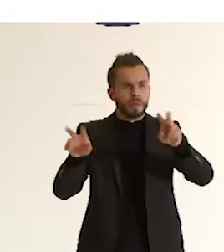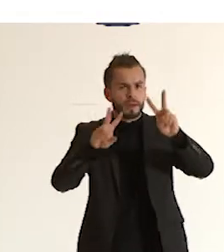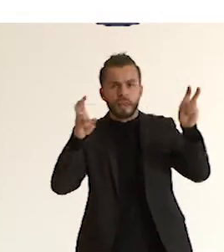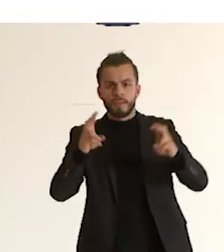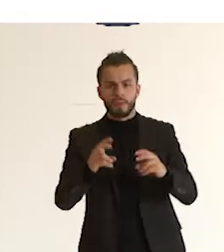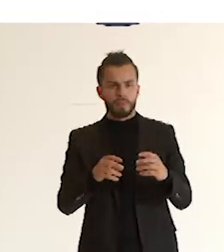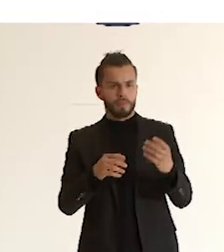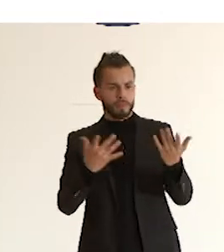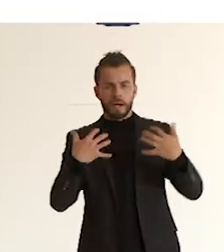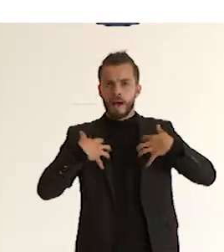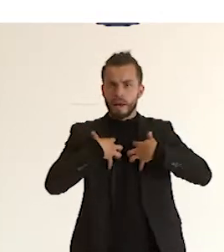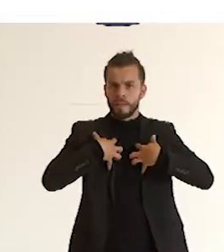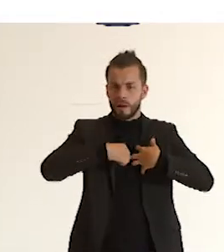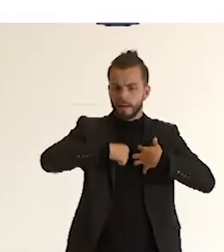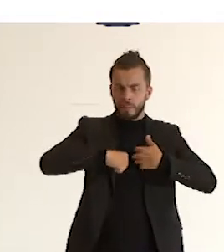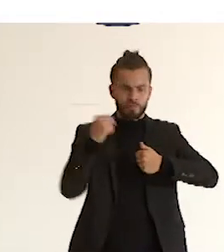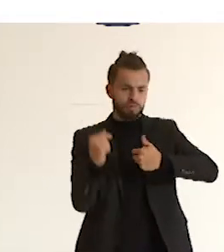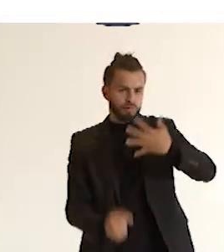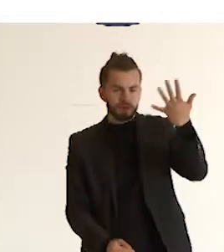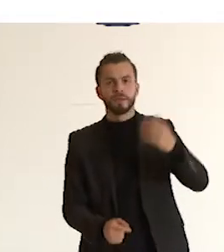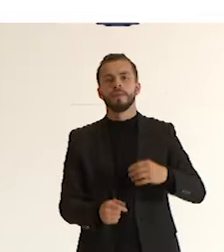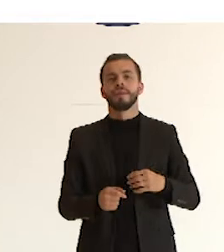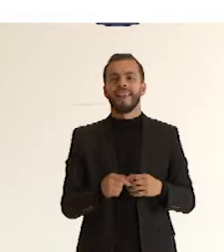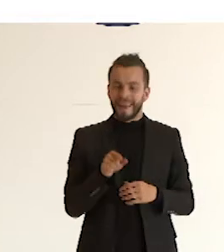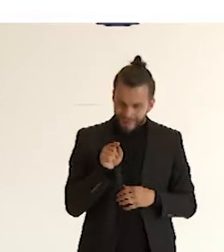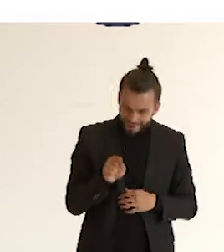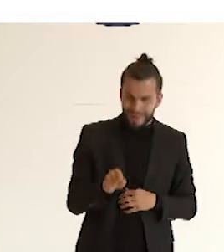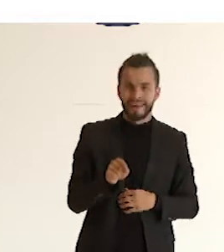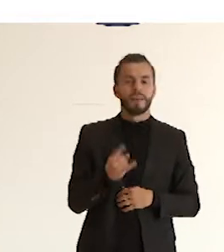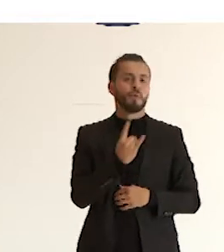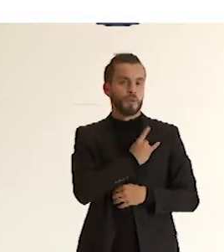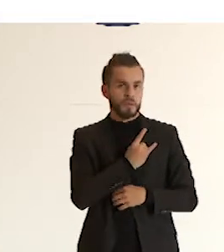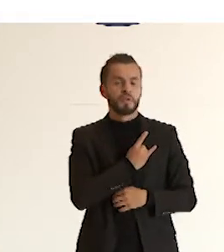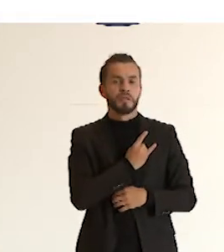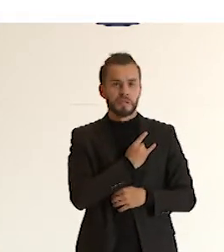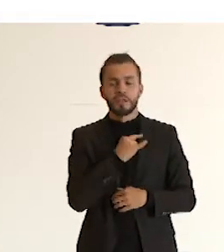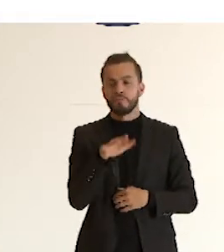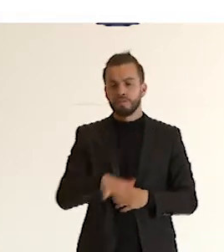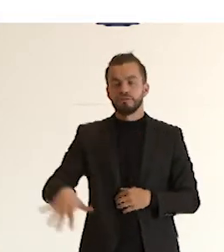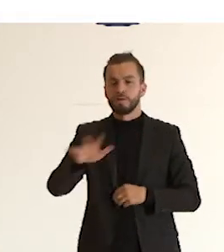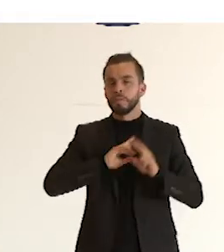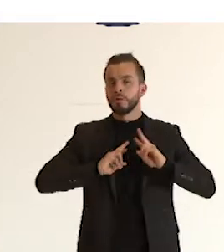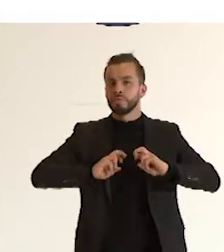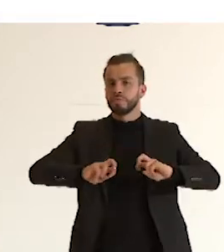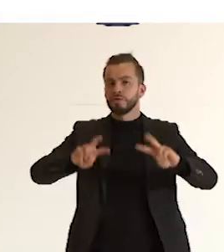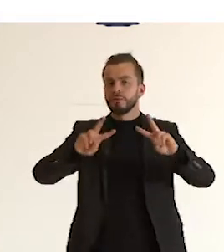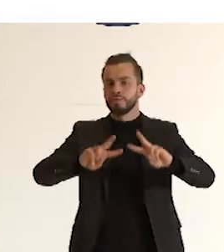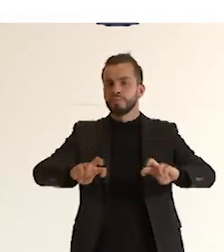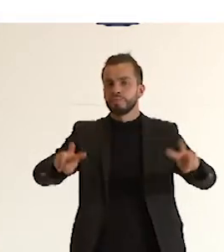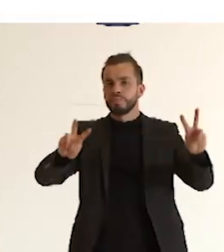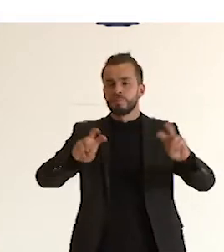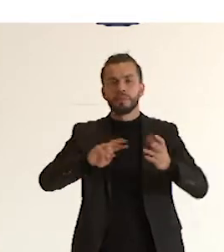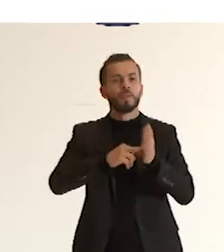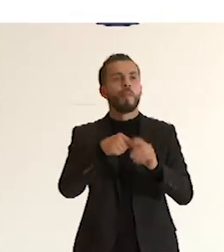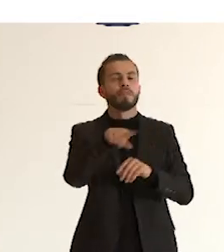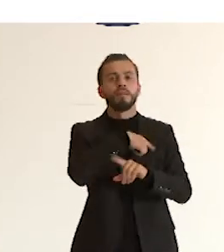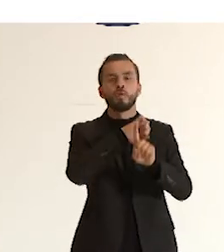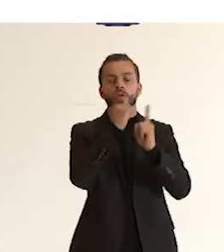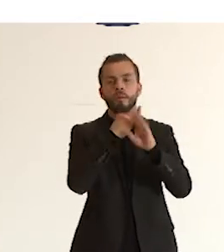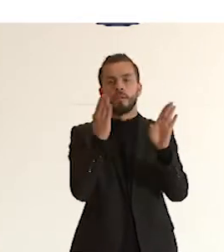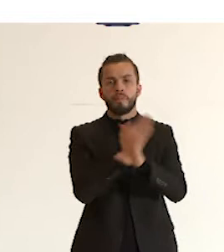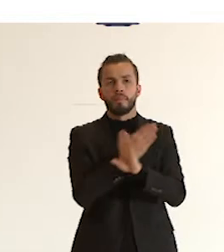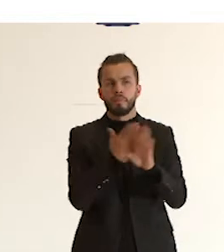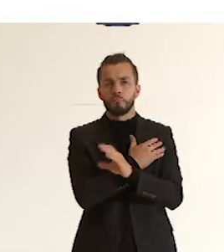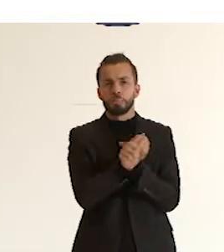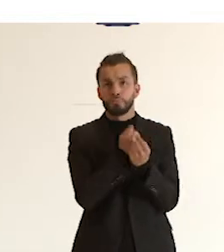animales esos son preguntas que atraviesan la universidad que podrían atravesar la universidad porque son problemas sociales que